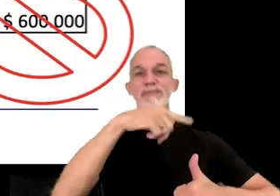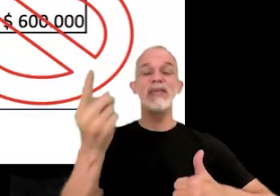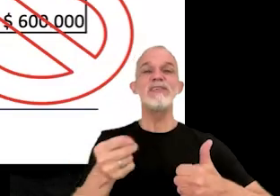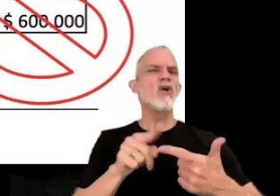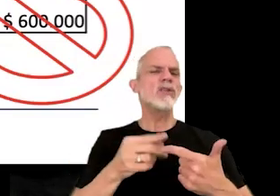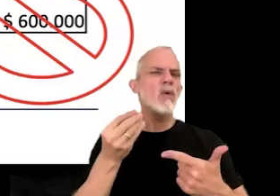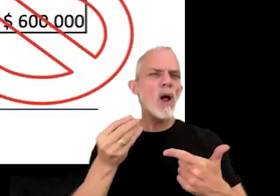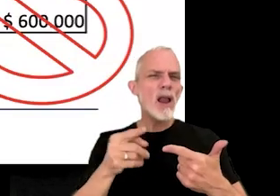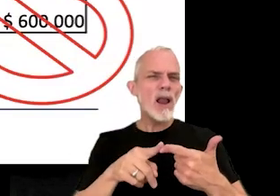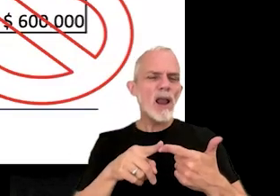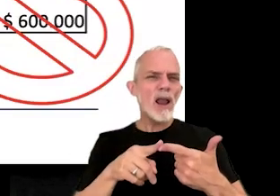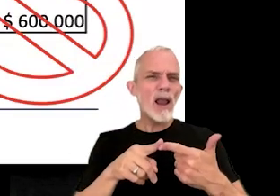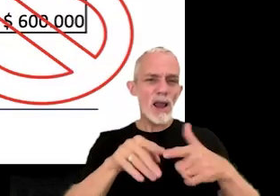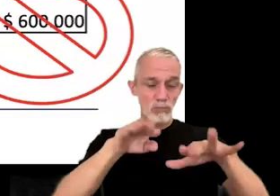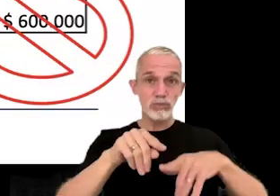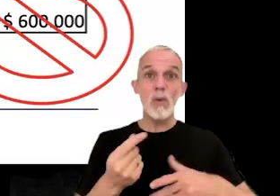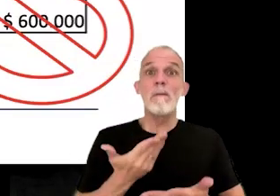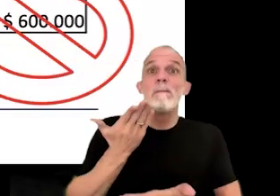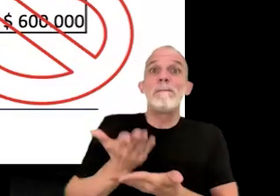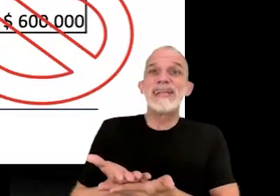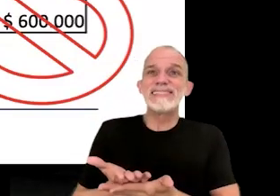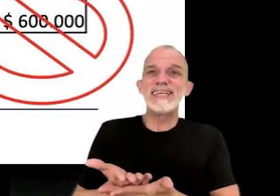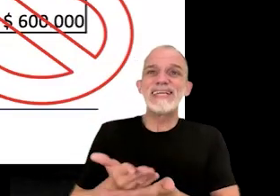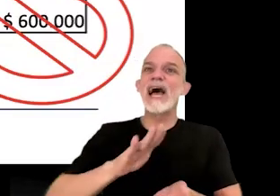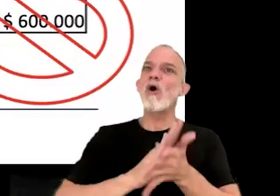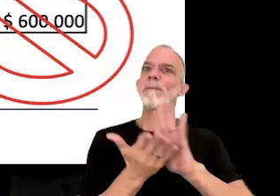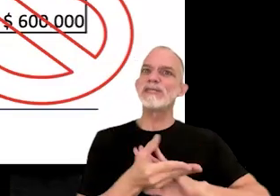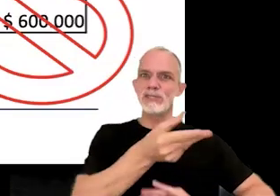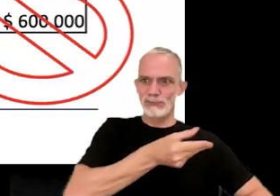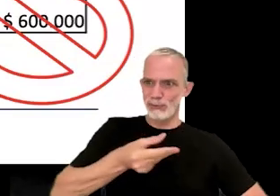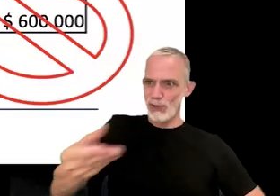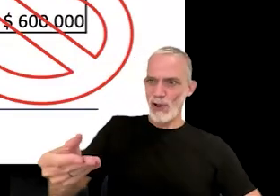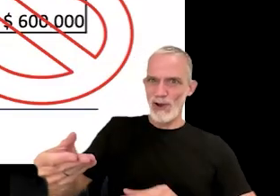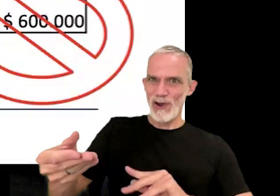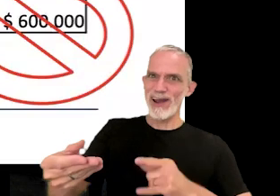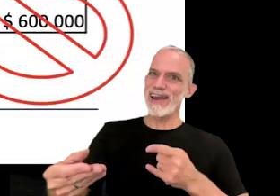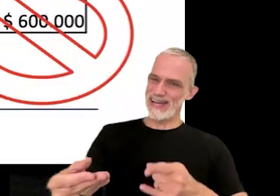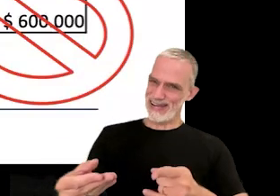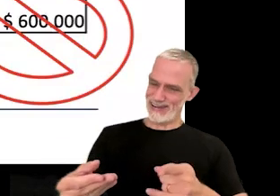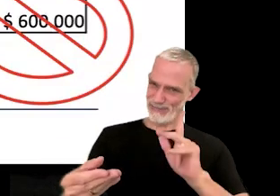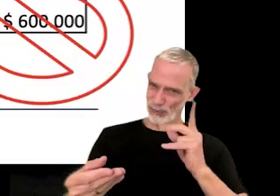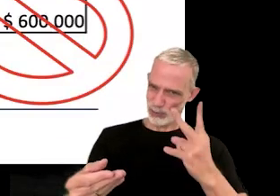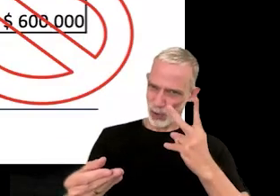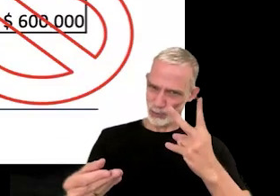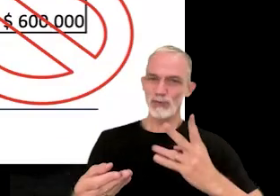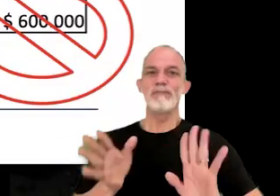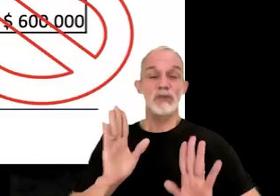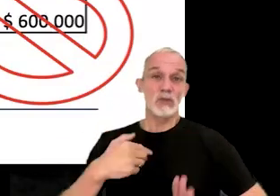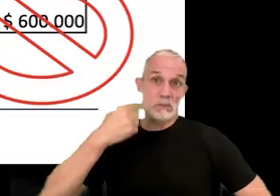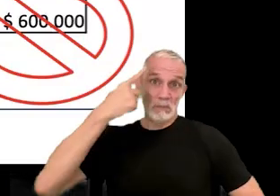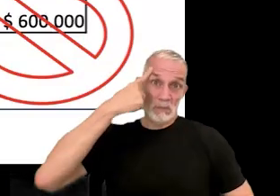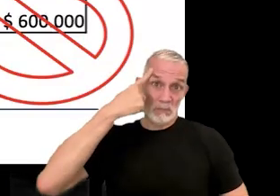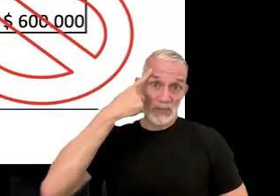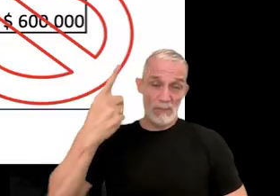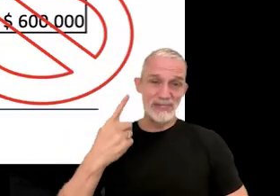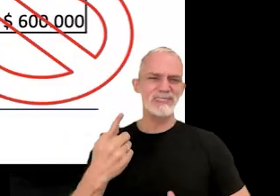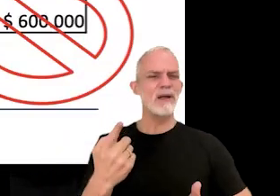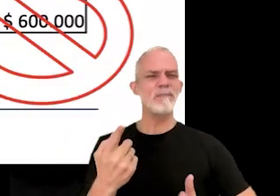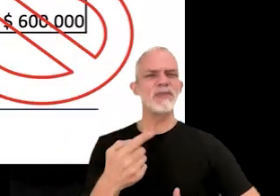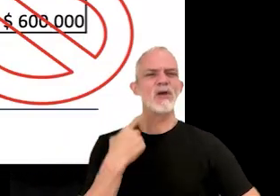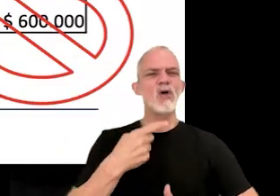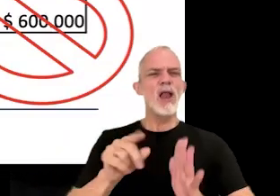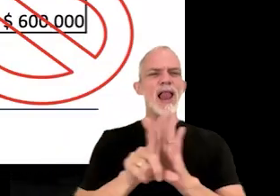conducta cuando presenta la compensación. Entonces, en este contexto vamos a preguntarnos, cuando la